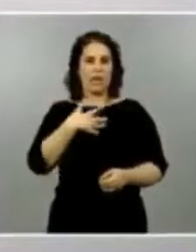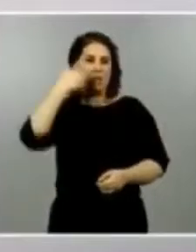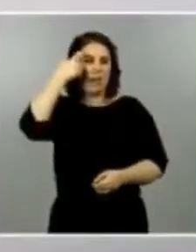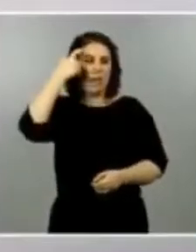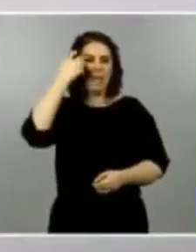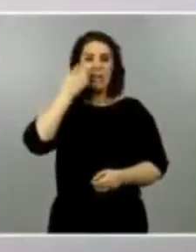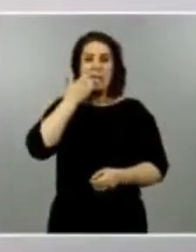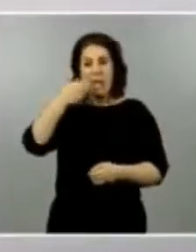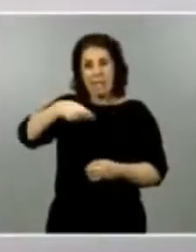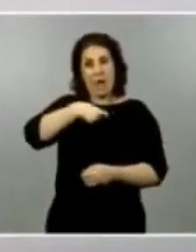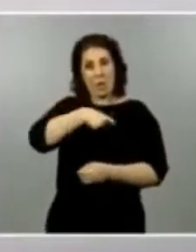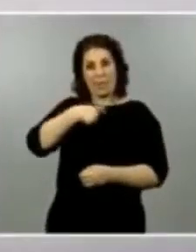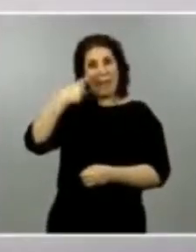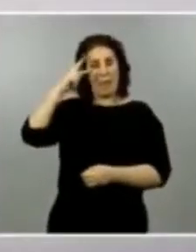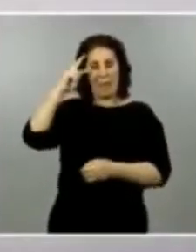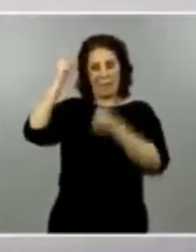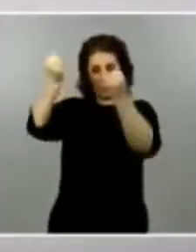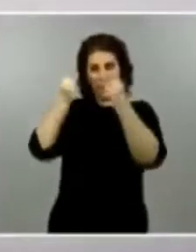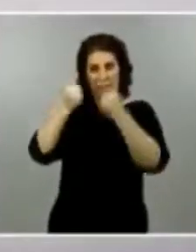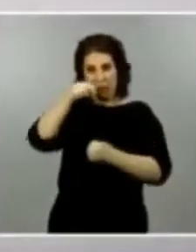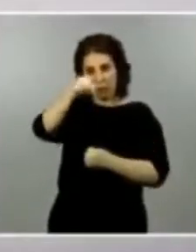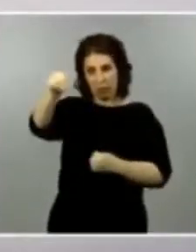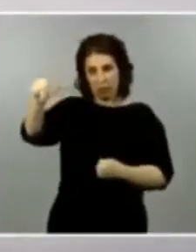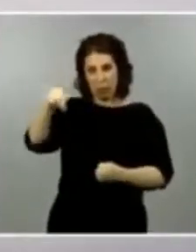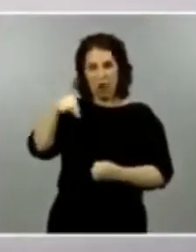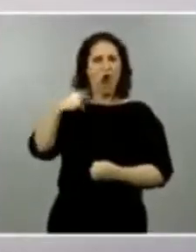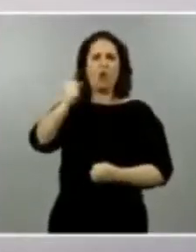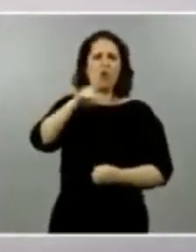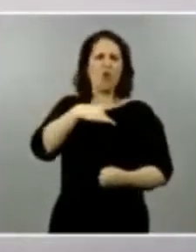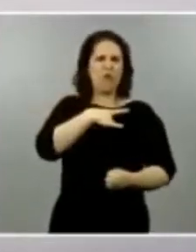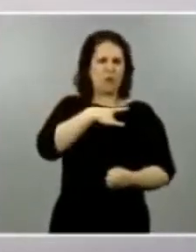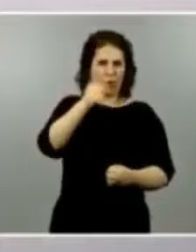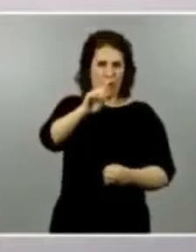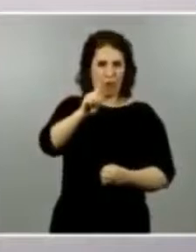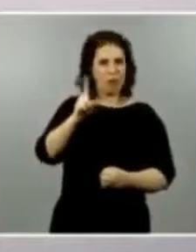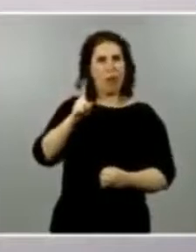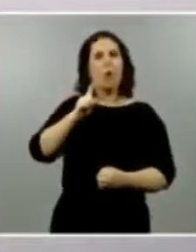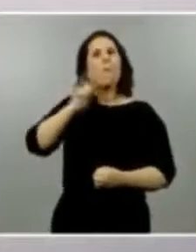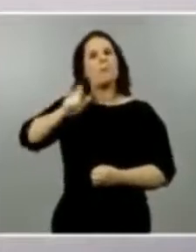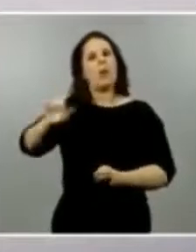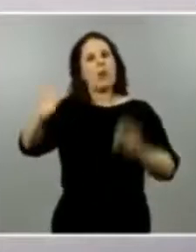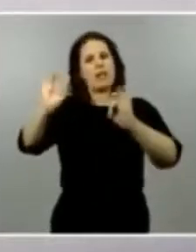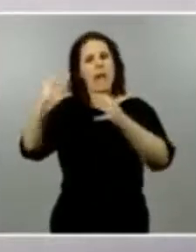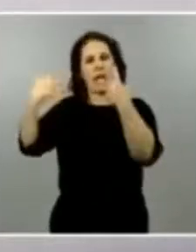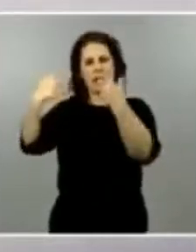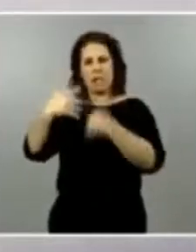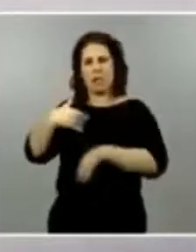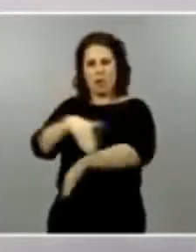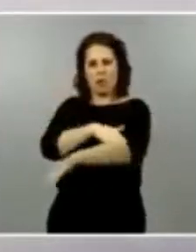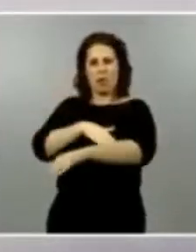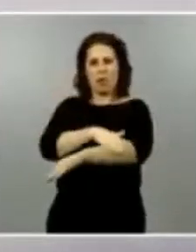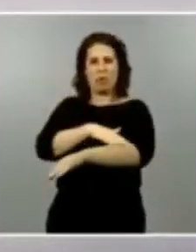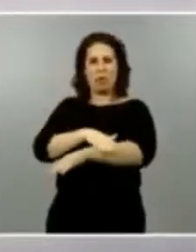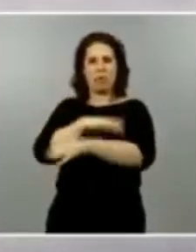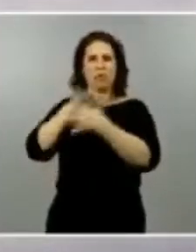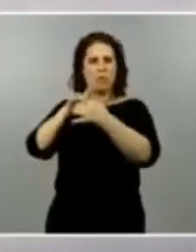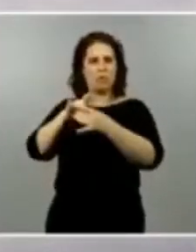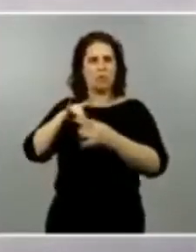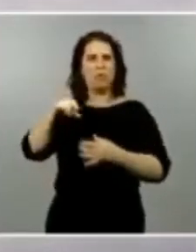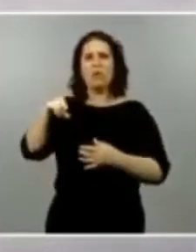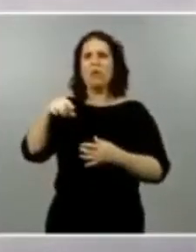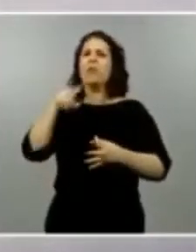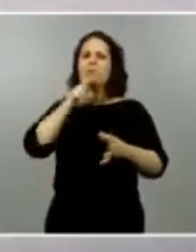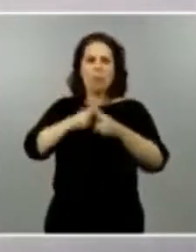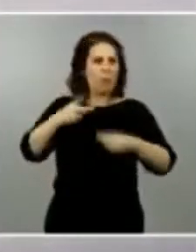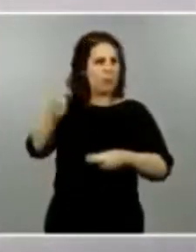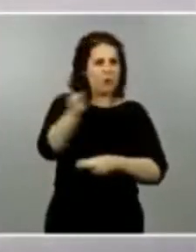no de los funcionarios no de los que las personas que están asesorando al gobierno si nos hacen públicos por un tema de confidencialidad presiones y demás